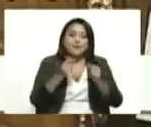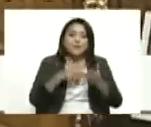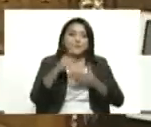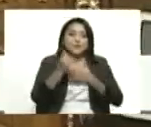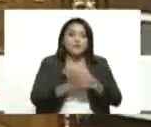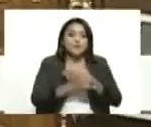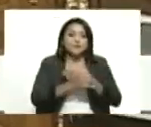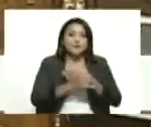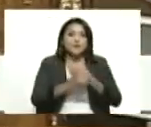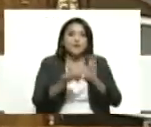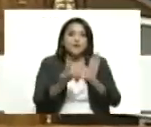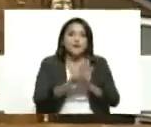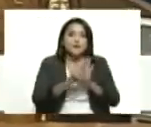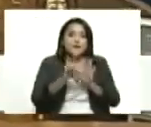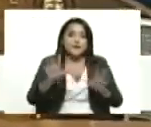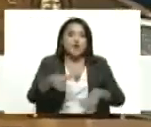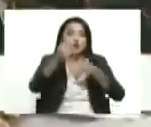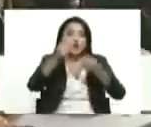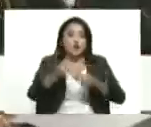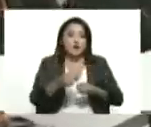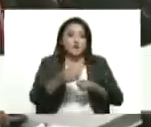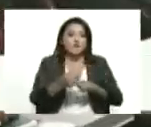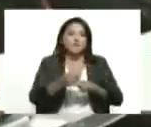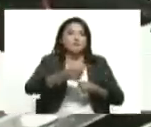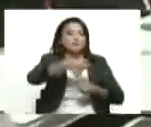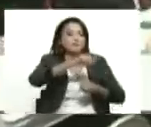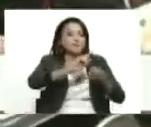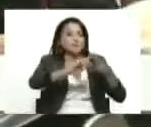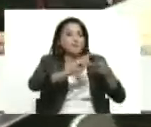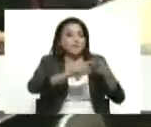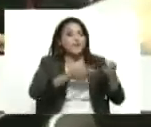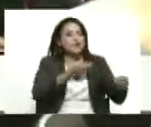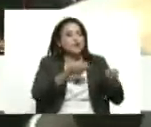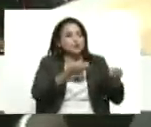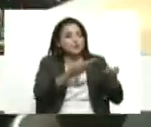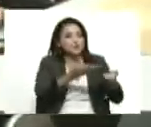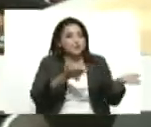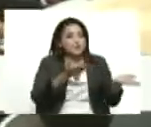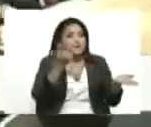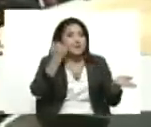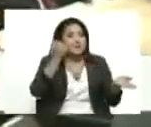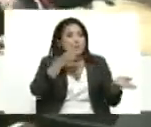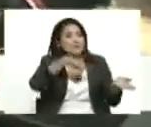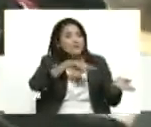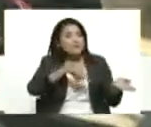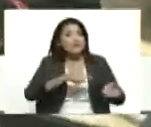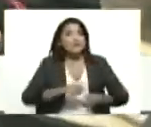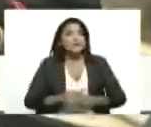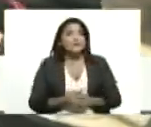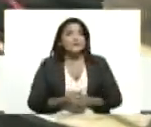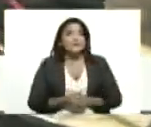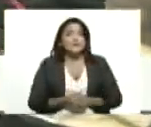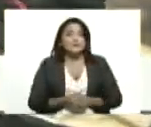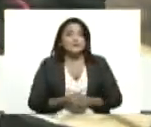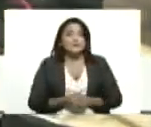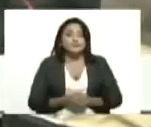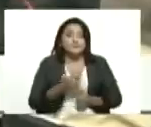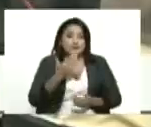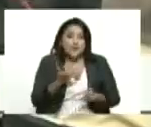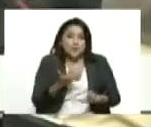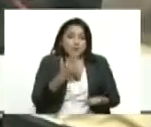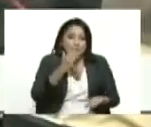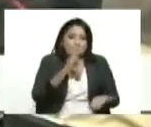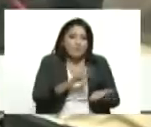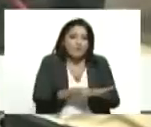proyecto de ley orgánica de extinción de dominio. Esta iniciativa parlamentaria que acaba de ser aprobada